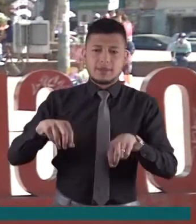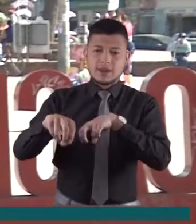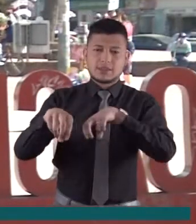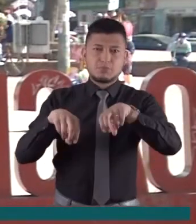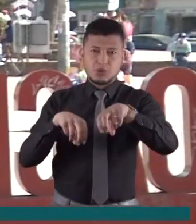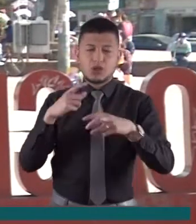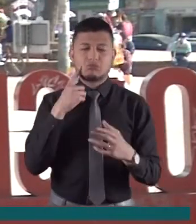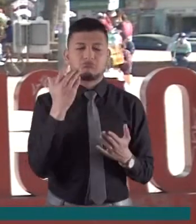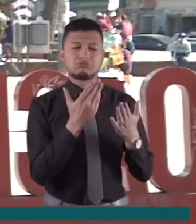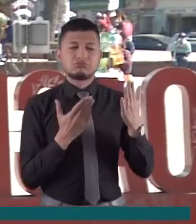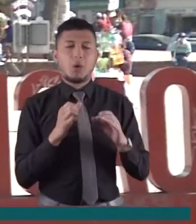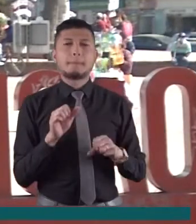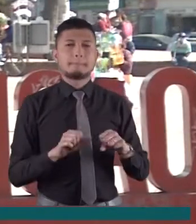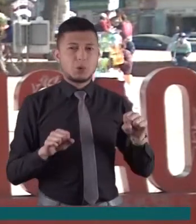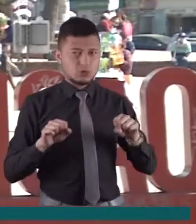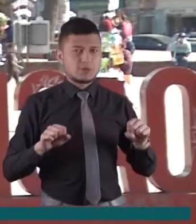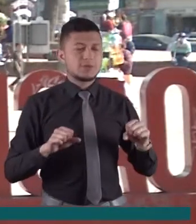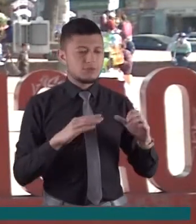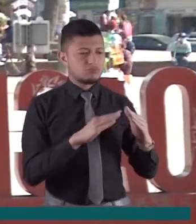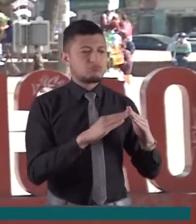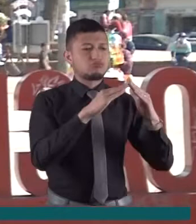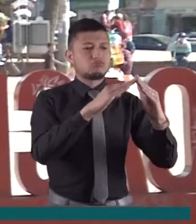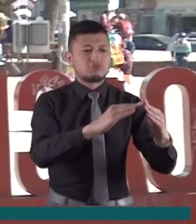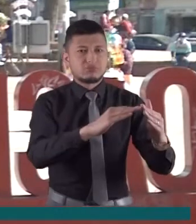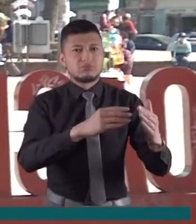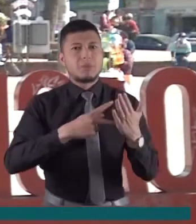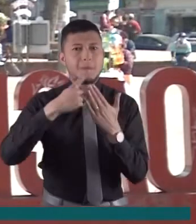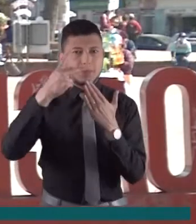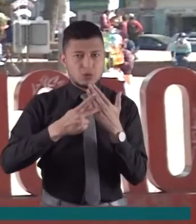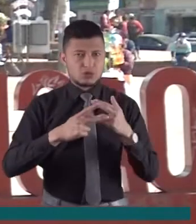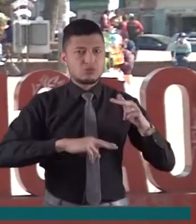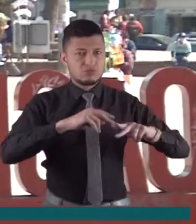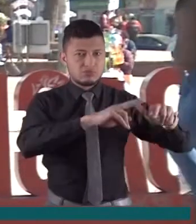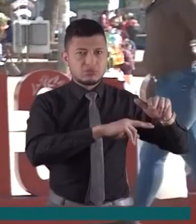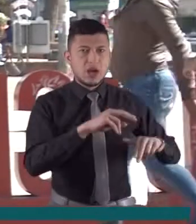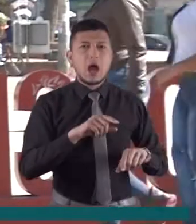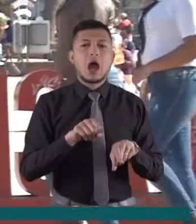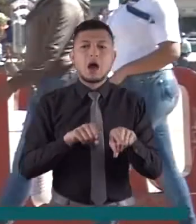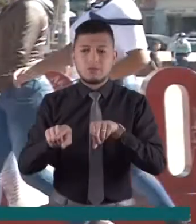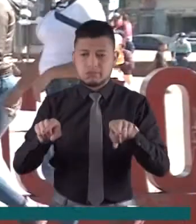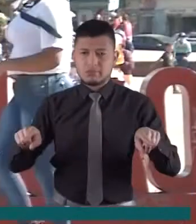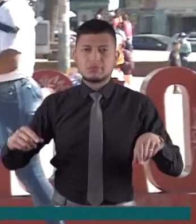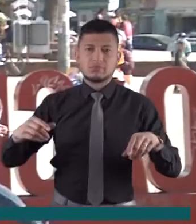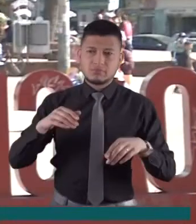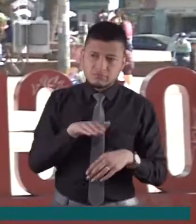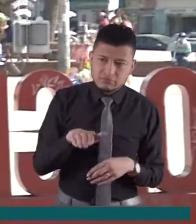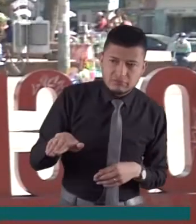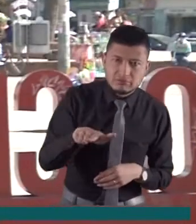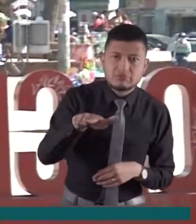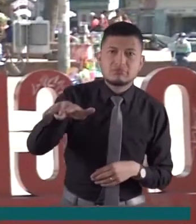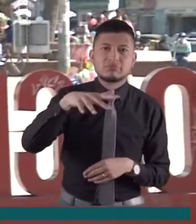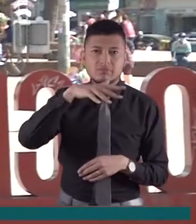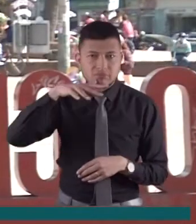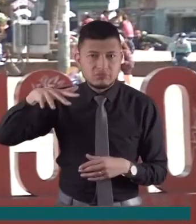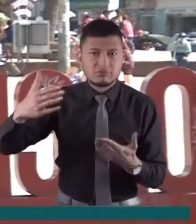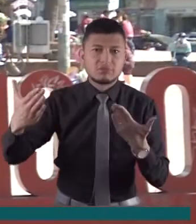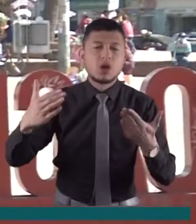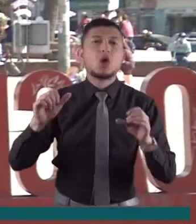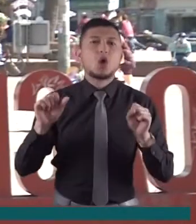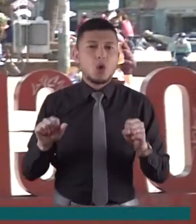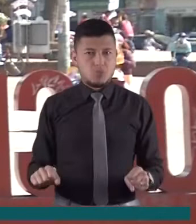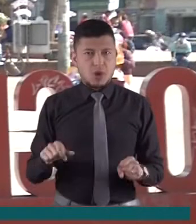estudia la viabilidad de realizar este proyecto pues aún existen algunas vías veredales por donde los conductores